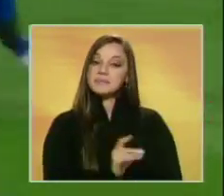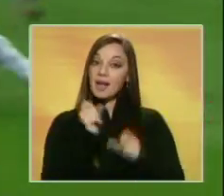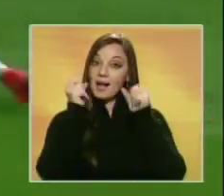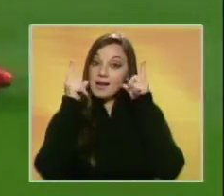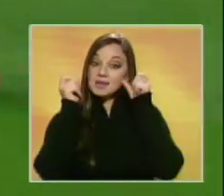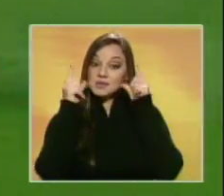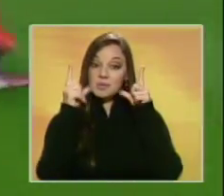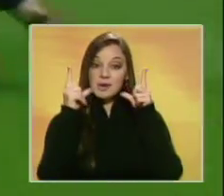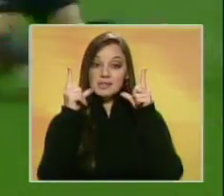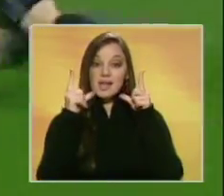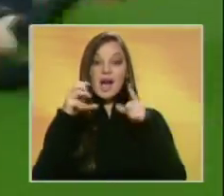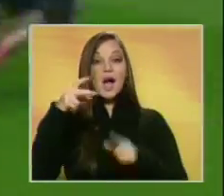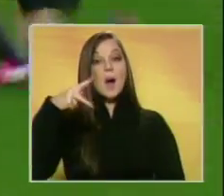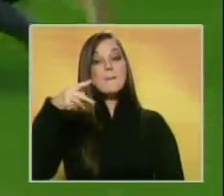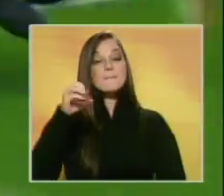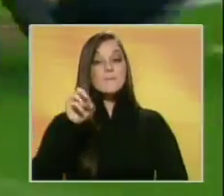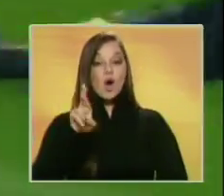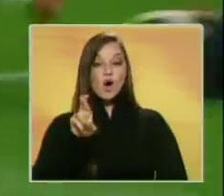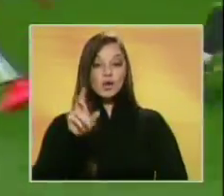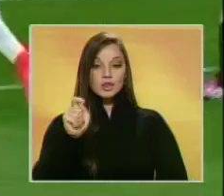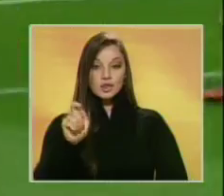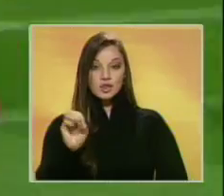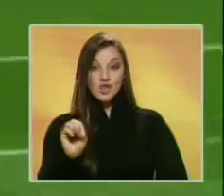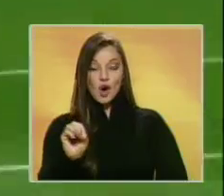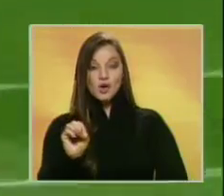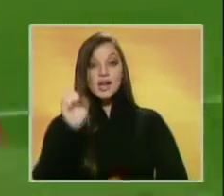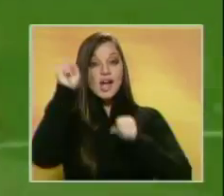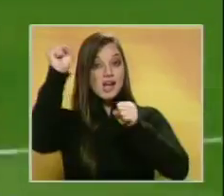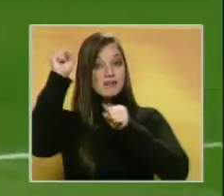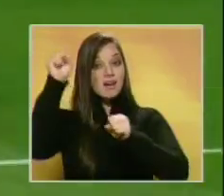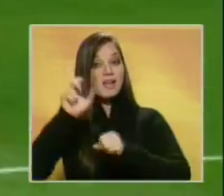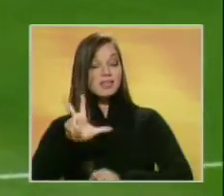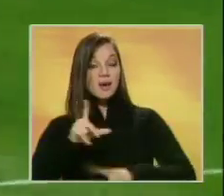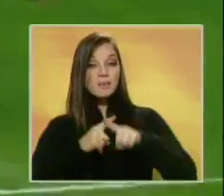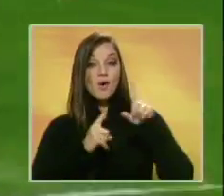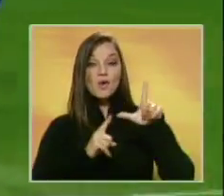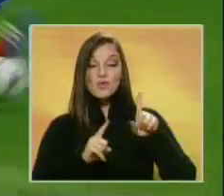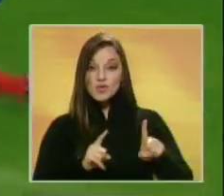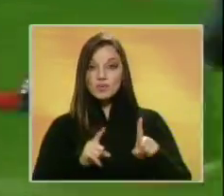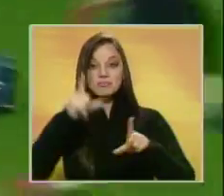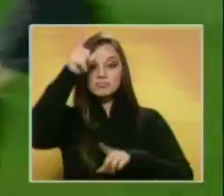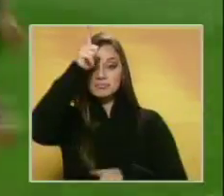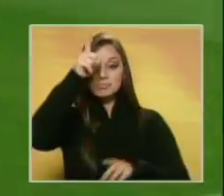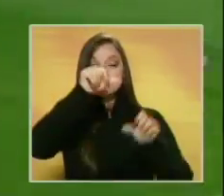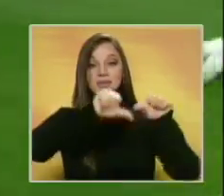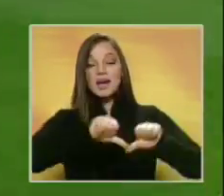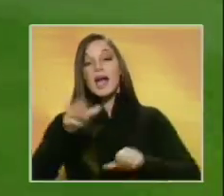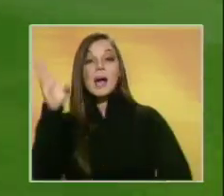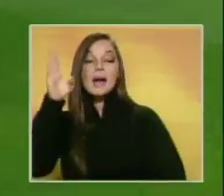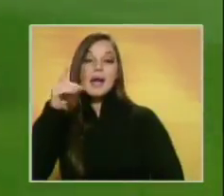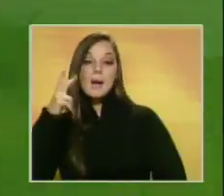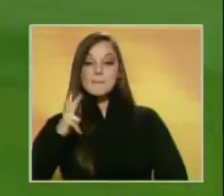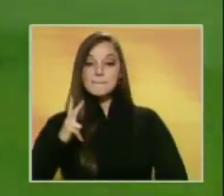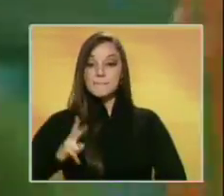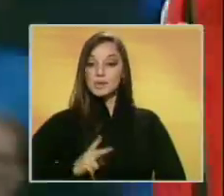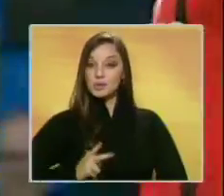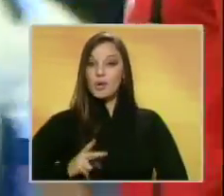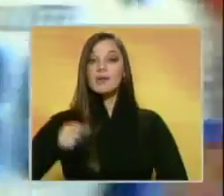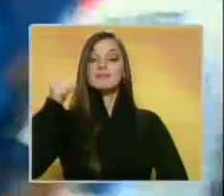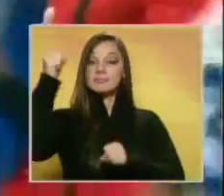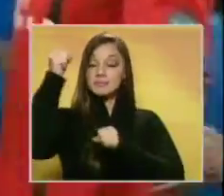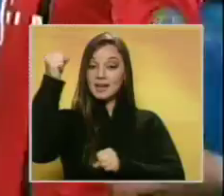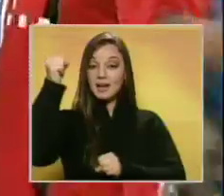jornada la dio el Porto al derrotar con contundencia al Bayern Múnich 3-1. El conjunto portugués logró una importante victoria en el estadio do